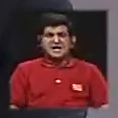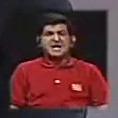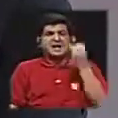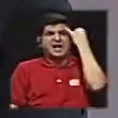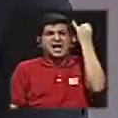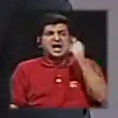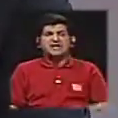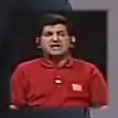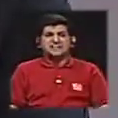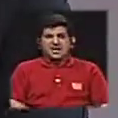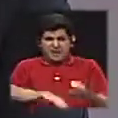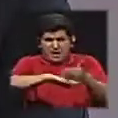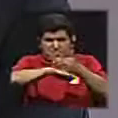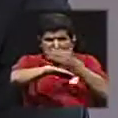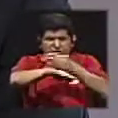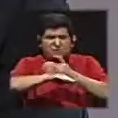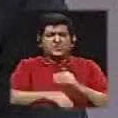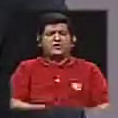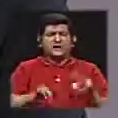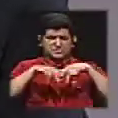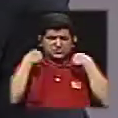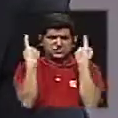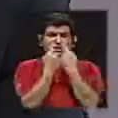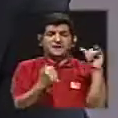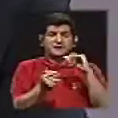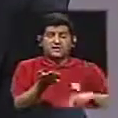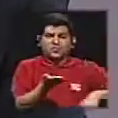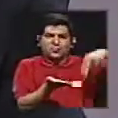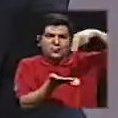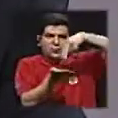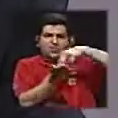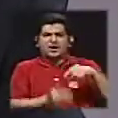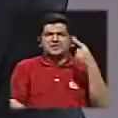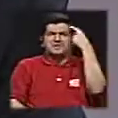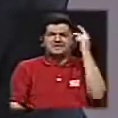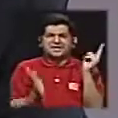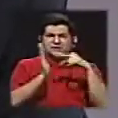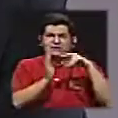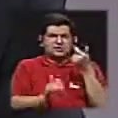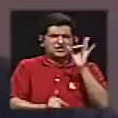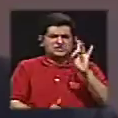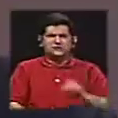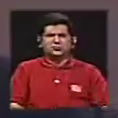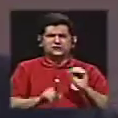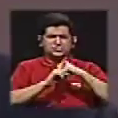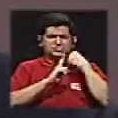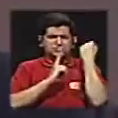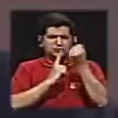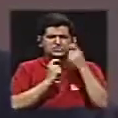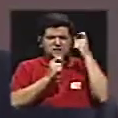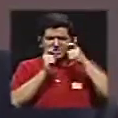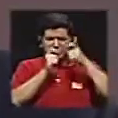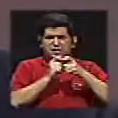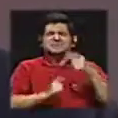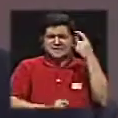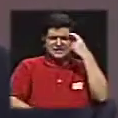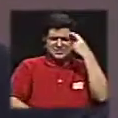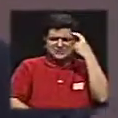al 2018, no ahora, se originaba en una situación cierta. ¿En cuál situación cierta?